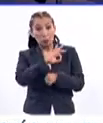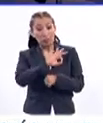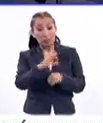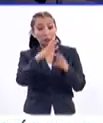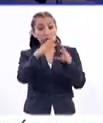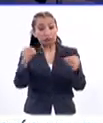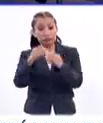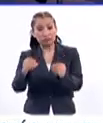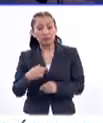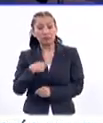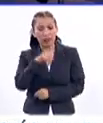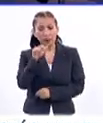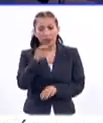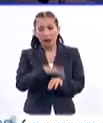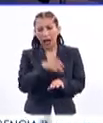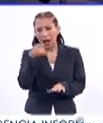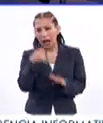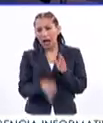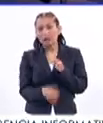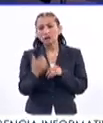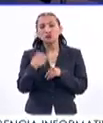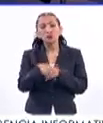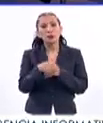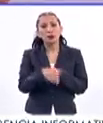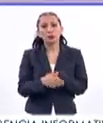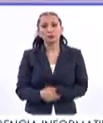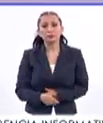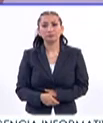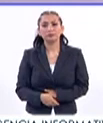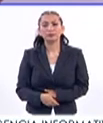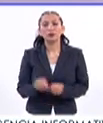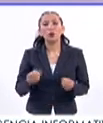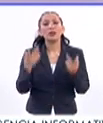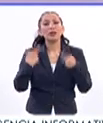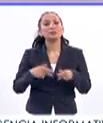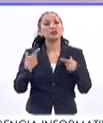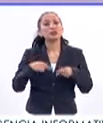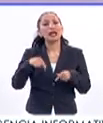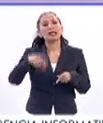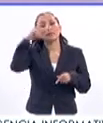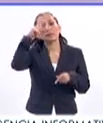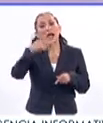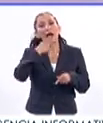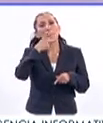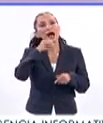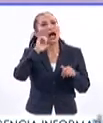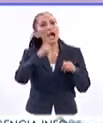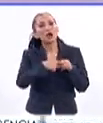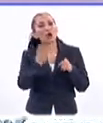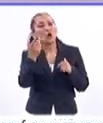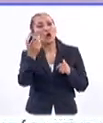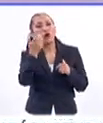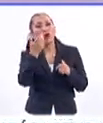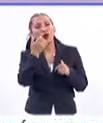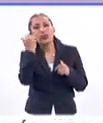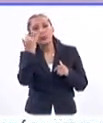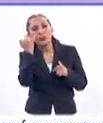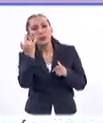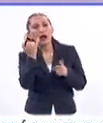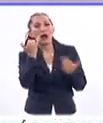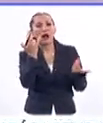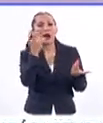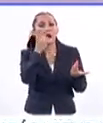alguna forma u otra. Me gustaría que nos hablas un poco de la numeralia, Carla. Claro. ¿Cuántas personas en México hablan algún tipo de